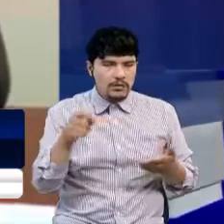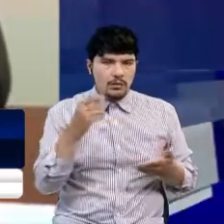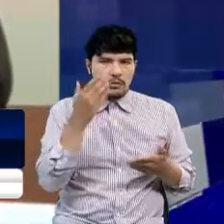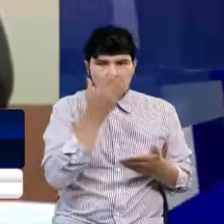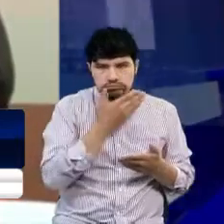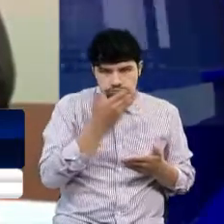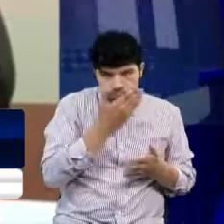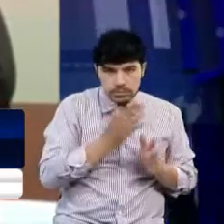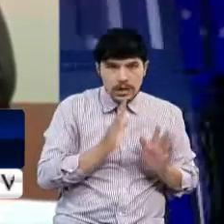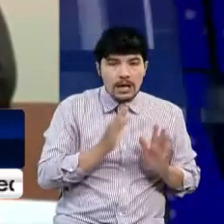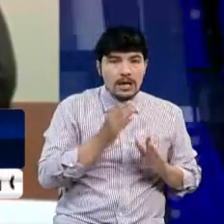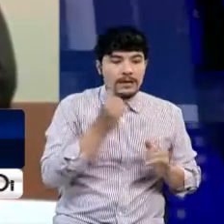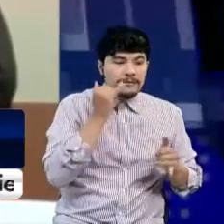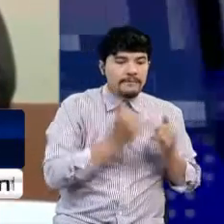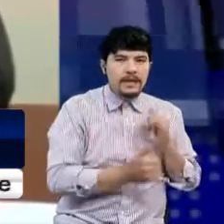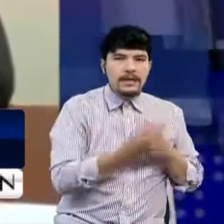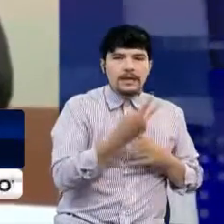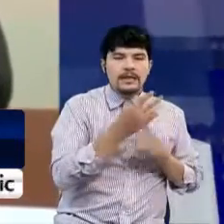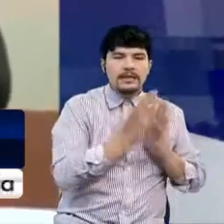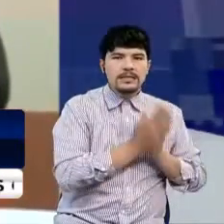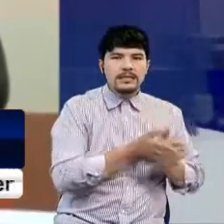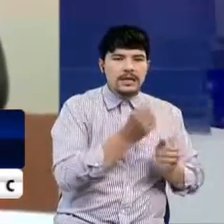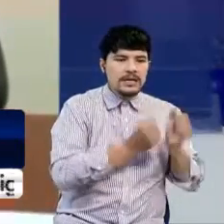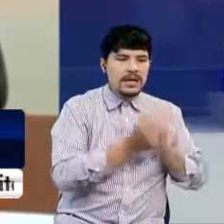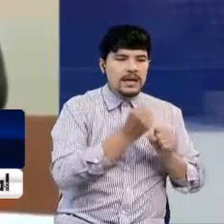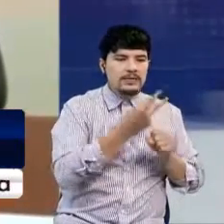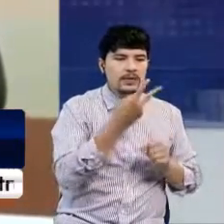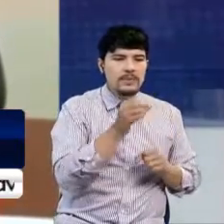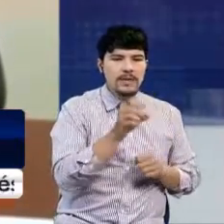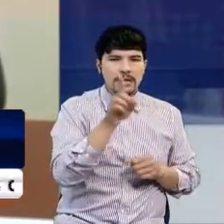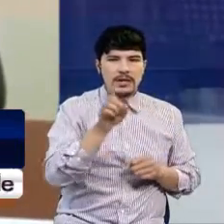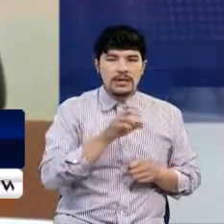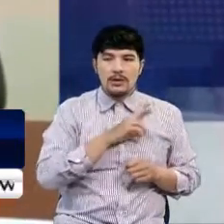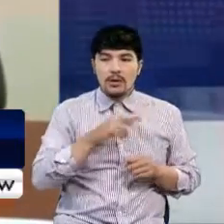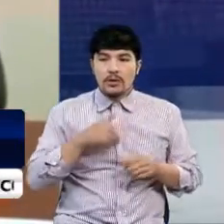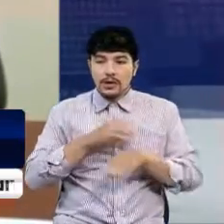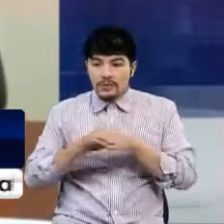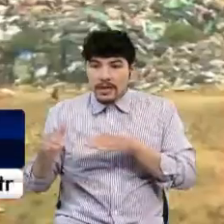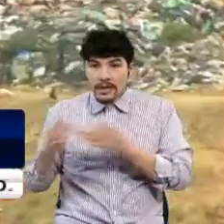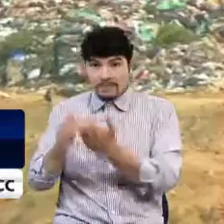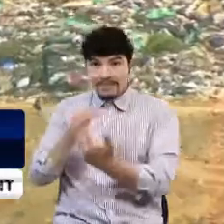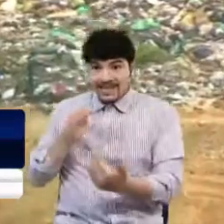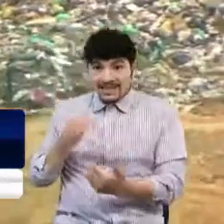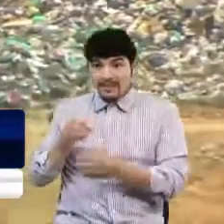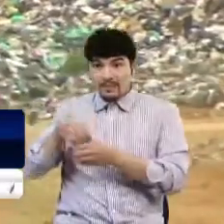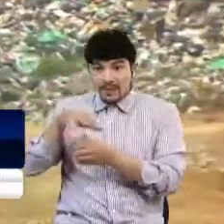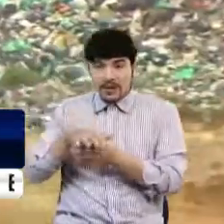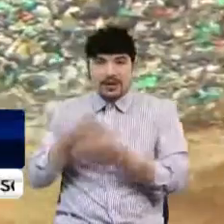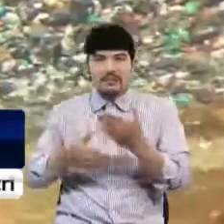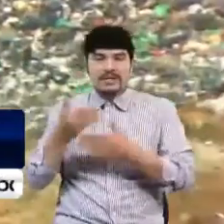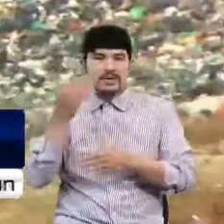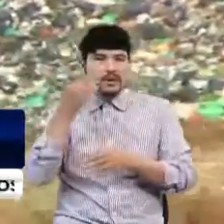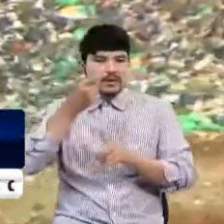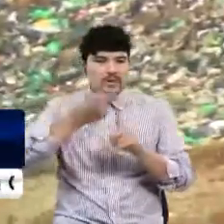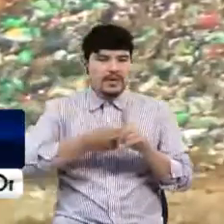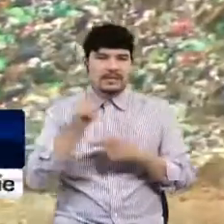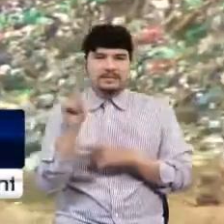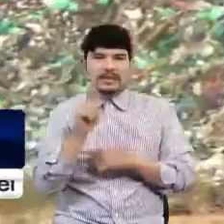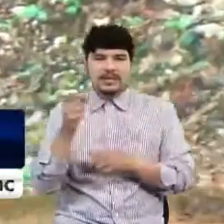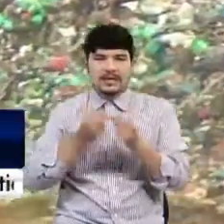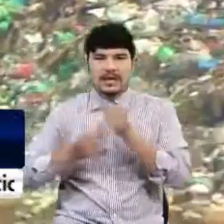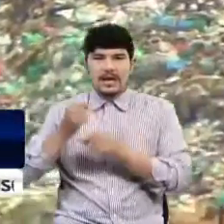de 2016 y la invitación pública de la que nosotros estamos hablando arrancó en el mes de febrero